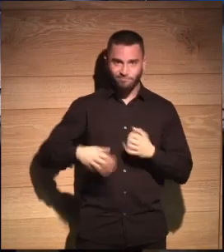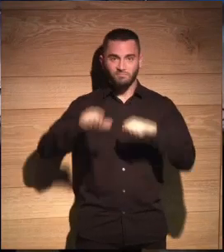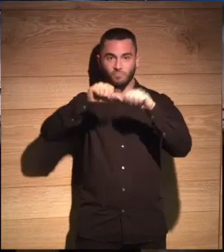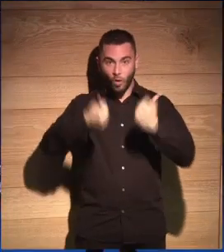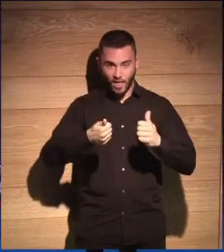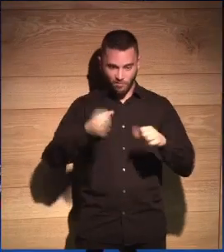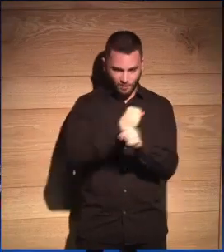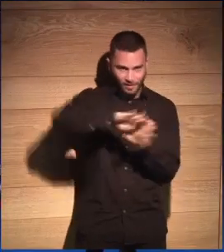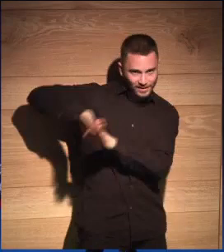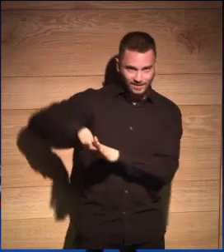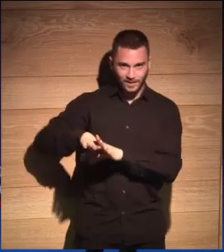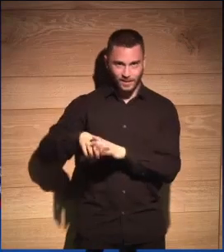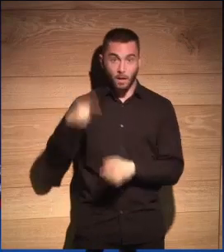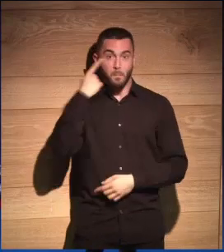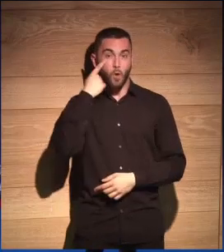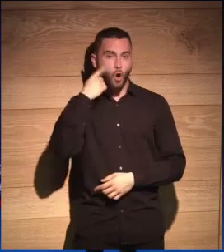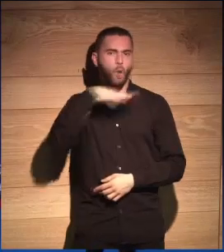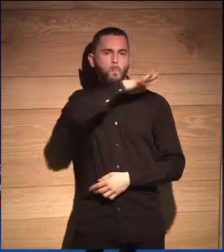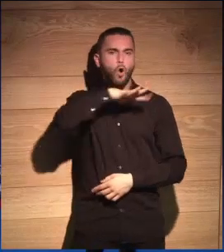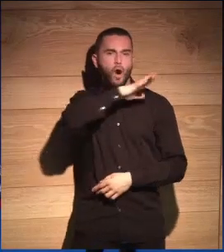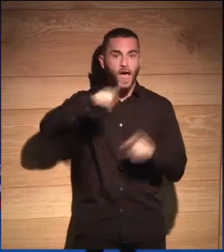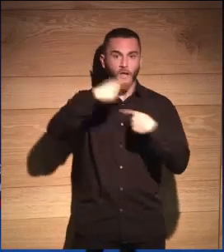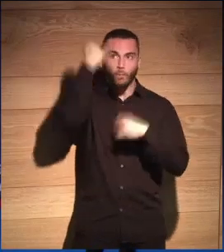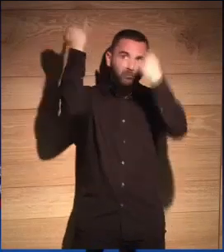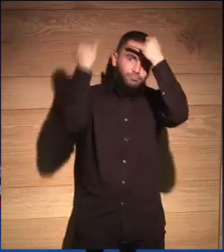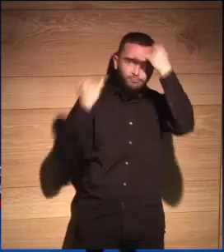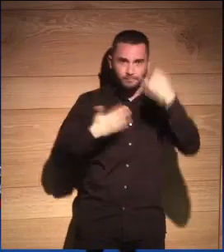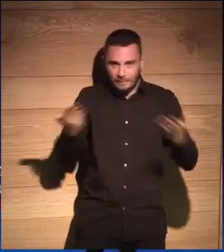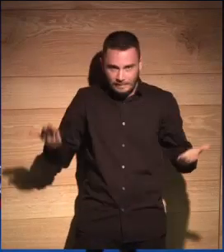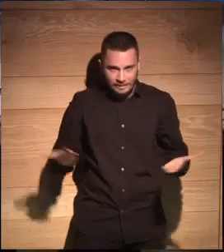que tener en cuenta que luego hay que ponerle un ojo morado y luego hay que hacerle una brecha y luego hay que hacerle.